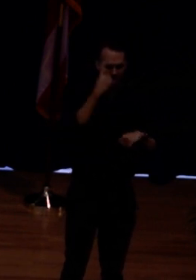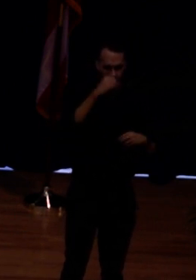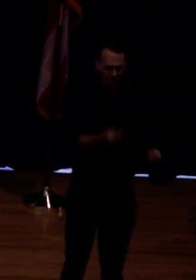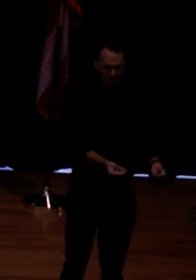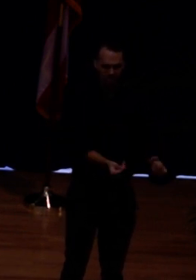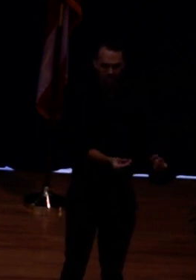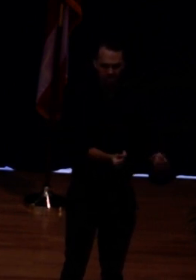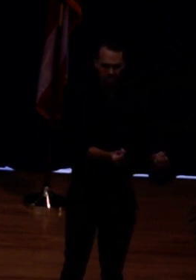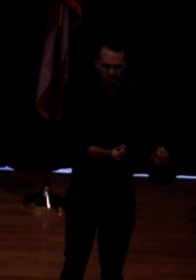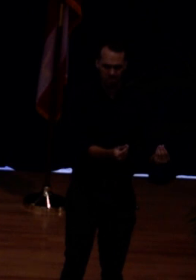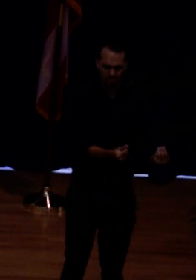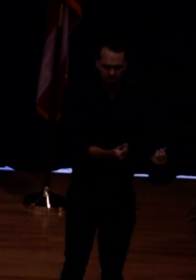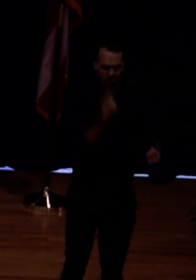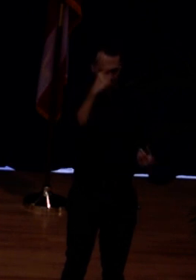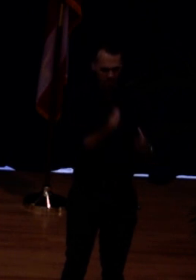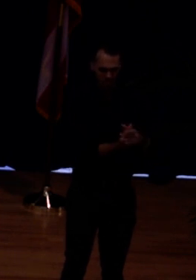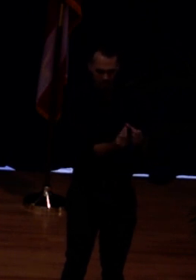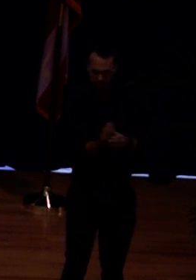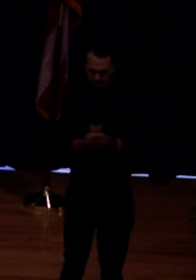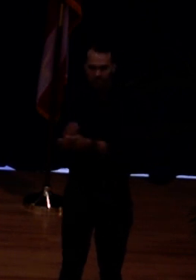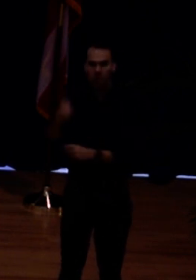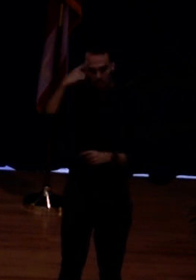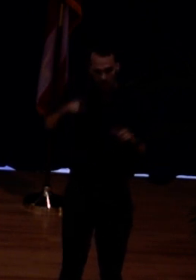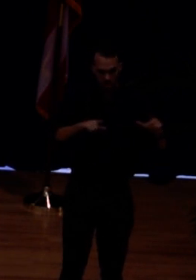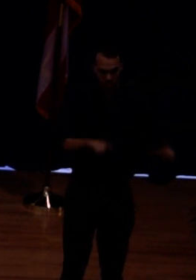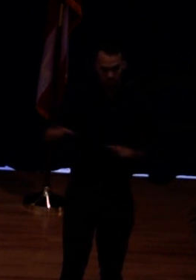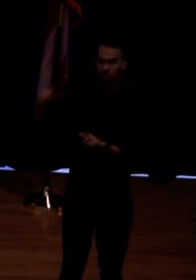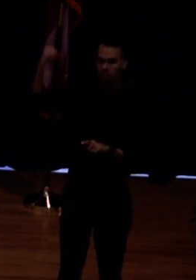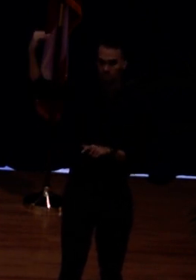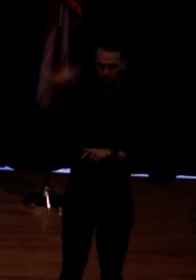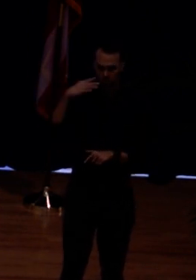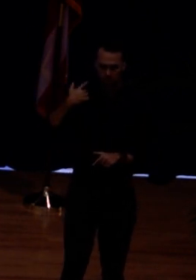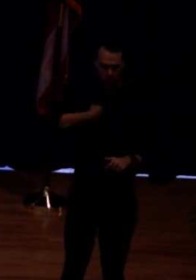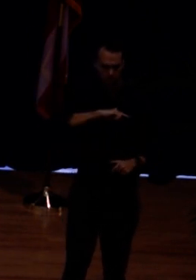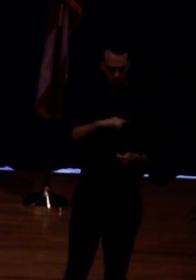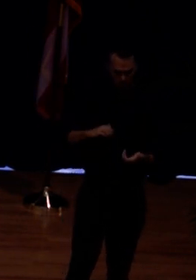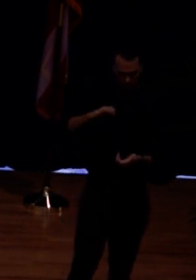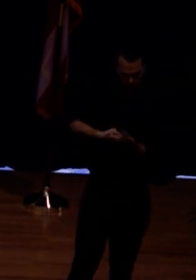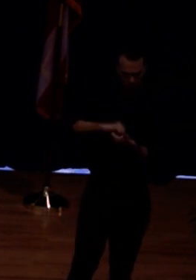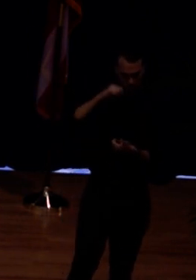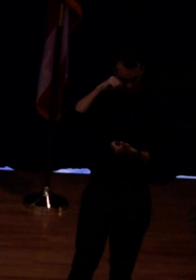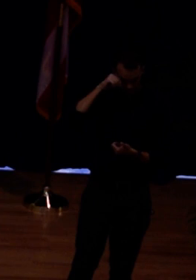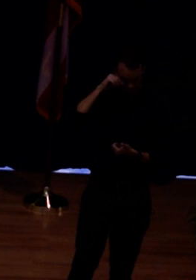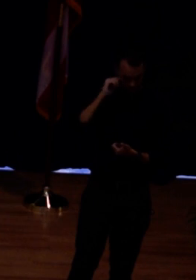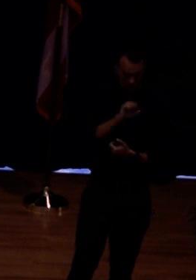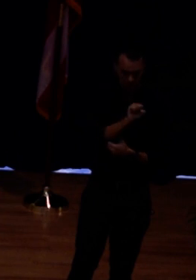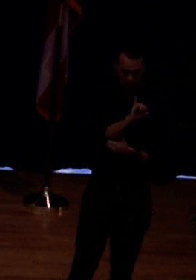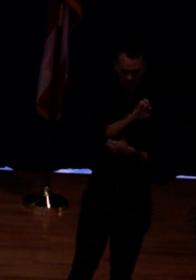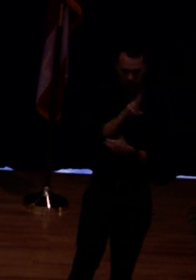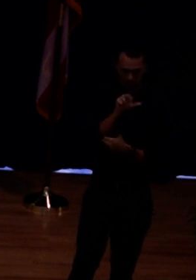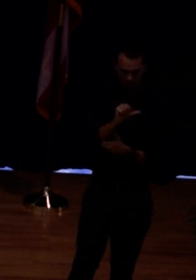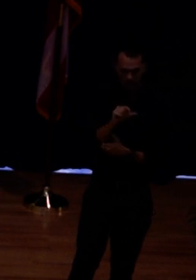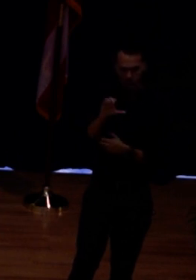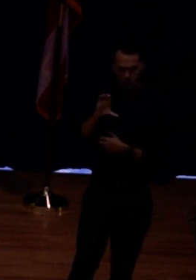esta proliferación de placas solares, ¿verdad? Y nosotros en los grupos de Queremos Sol y en Sierra Club estamos muy